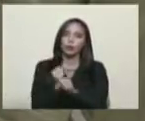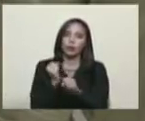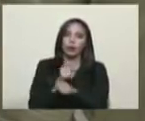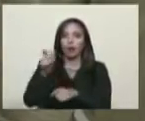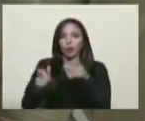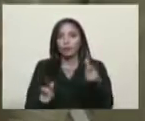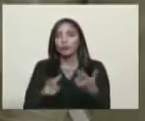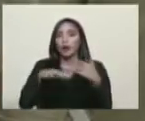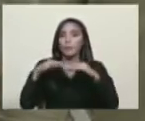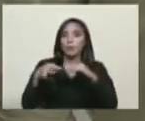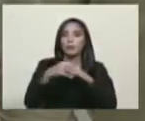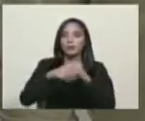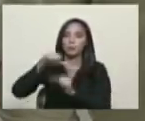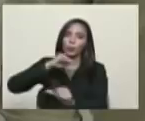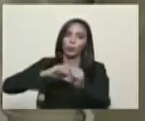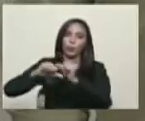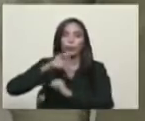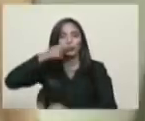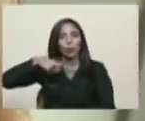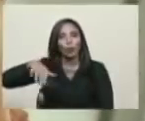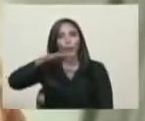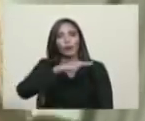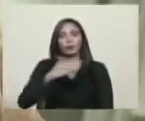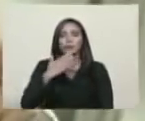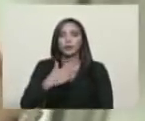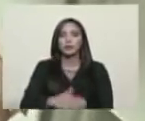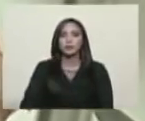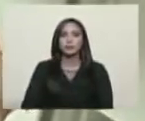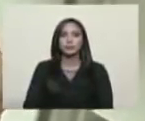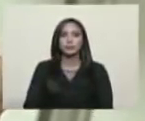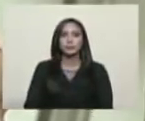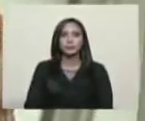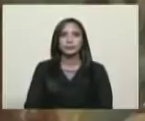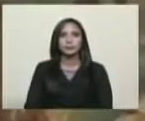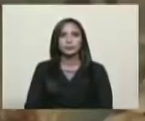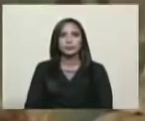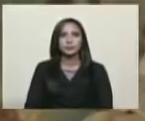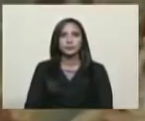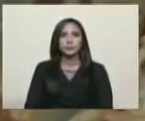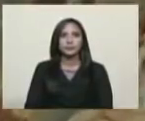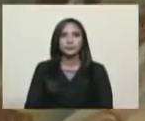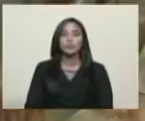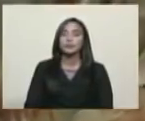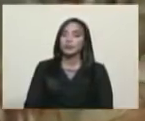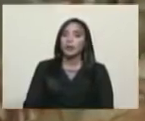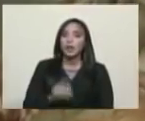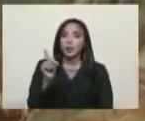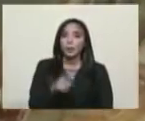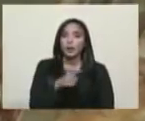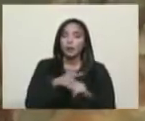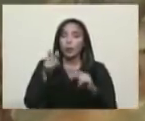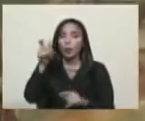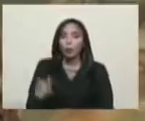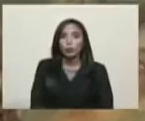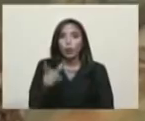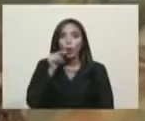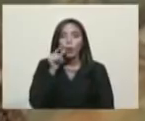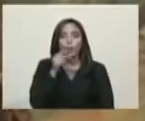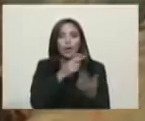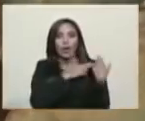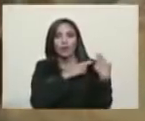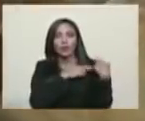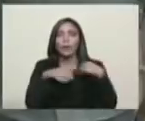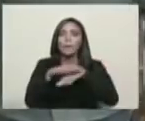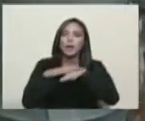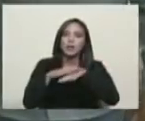todo el municipio y resto del país. Muchas gracias. También queremos que nuestro coronel González del Ministerio de Alimentación de